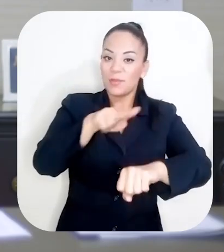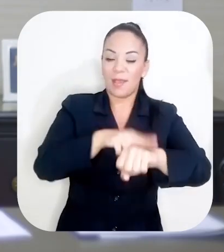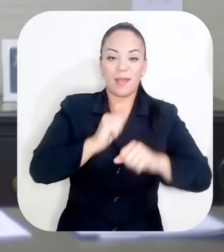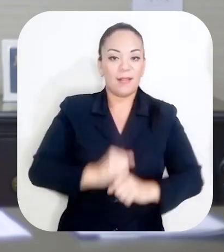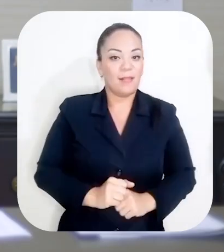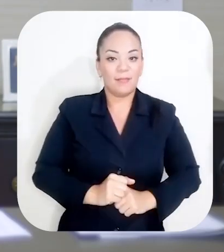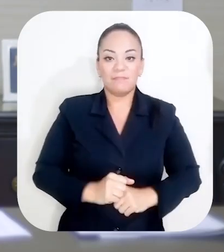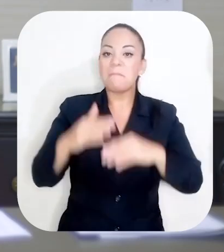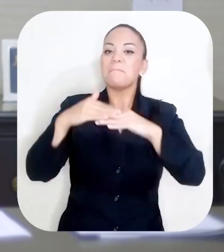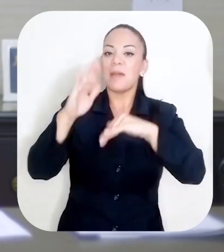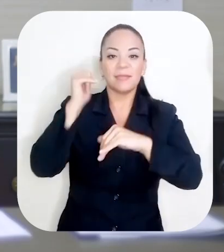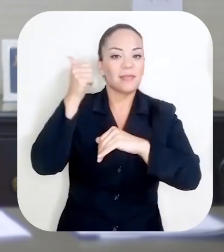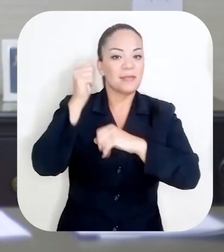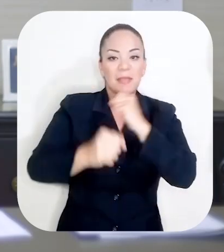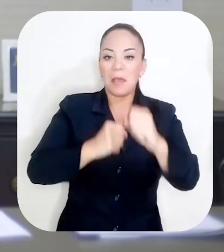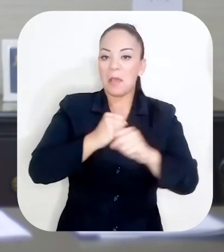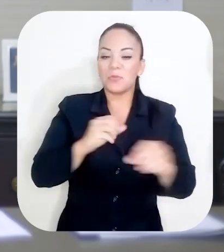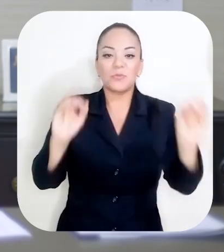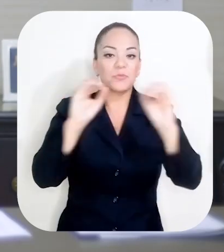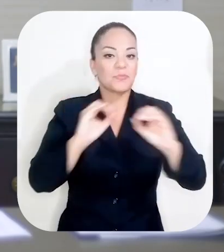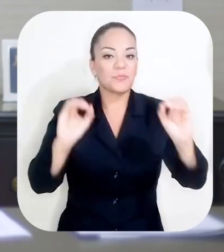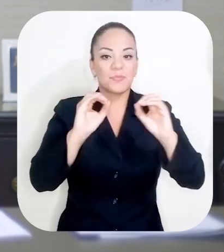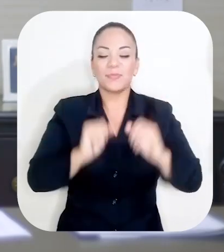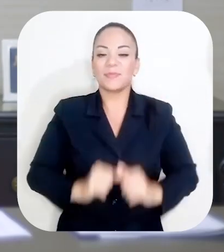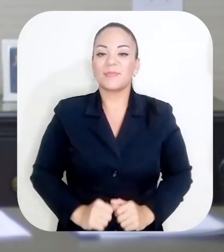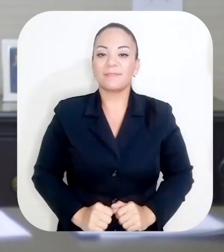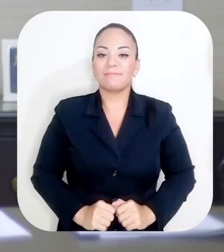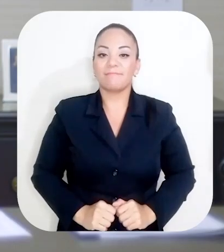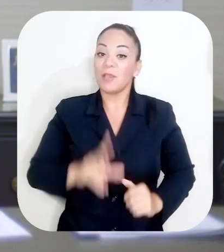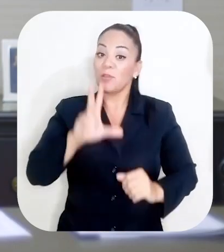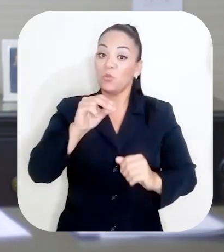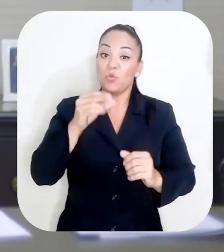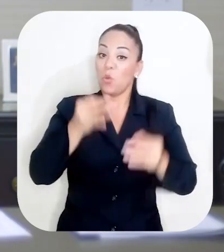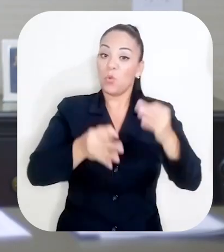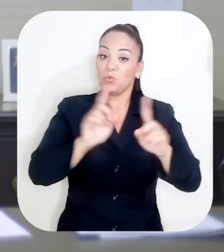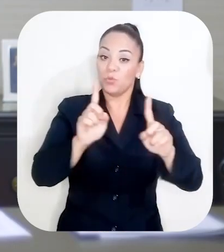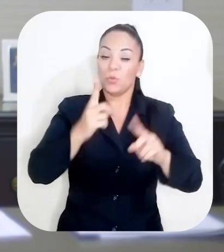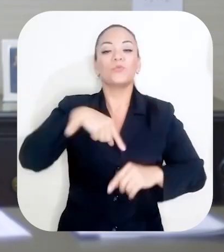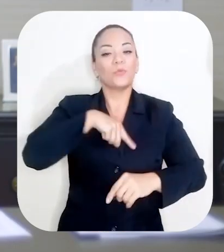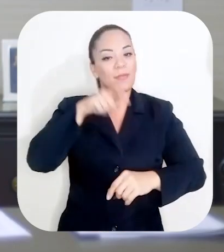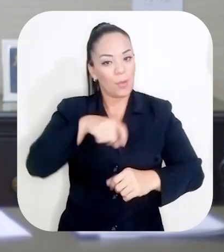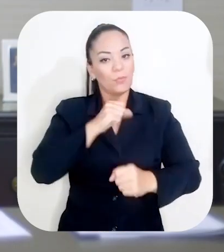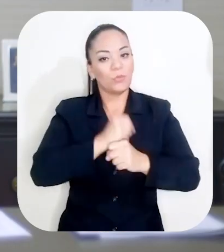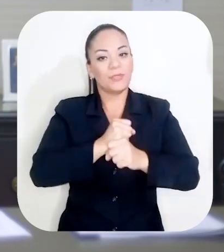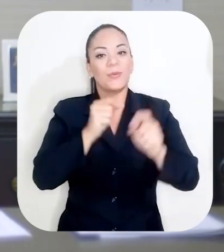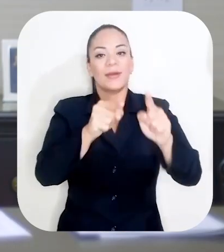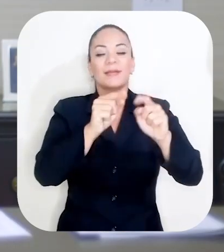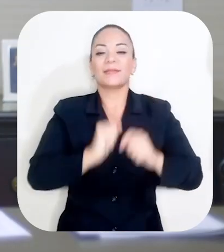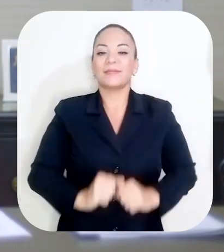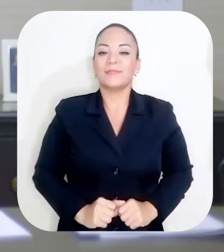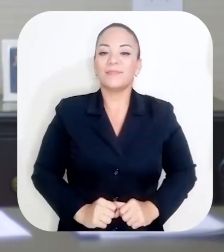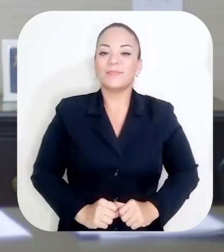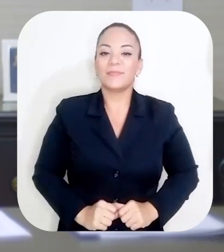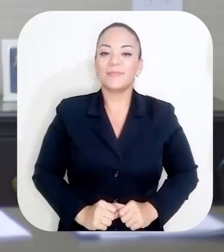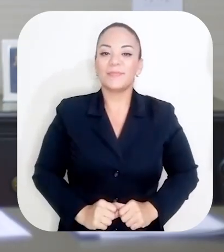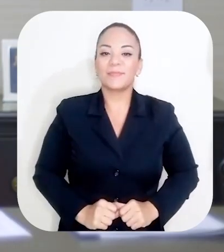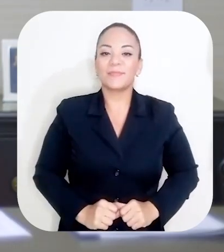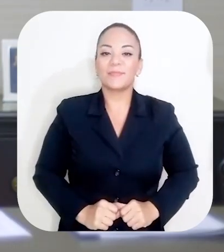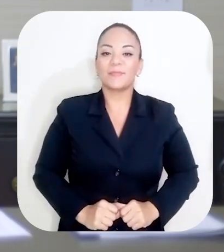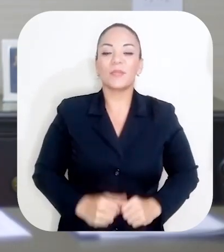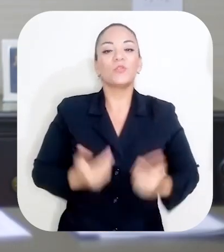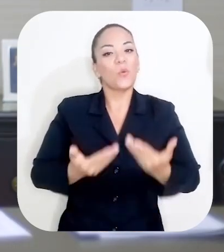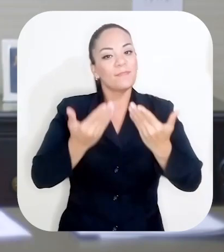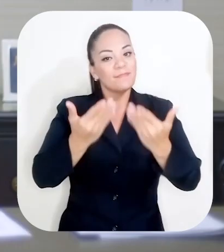que como dije no ha existido por más de diez años no se vale Hay que hacerlo entonces en